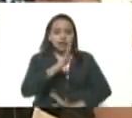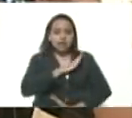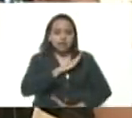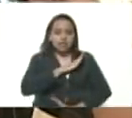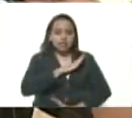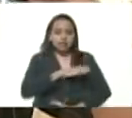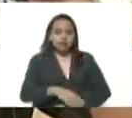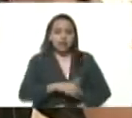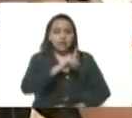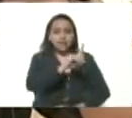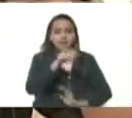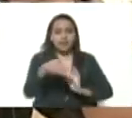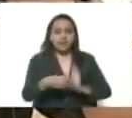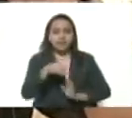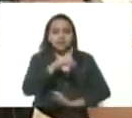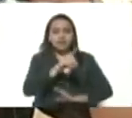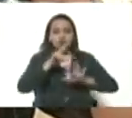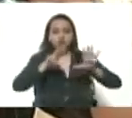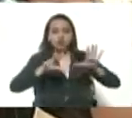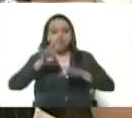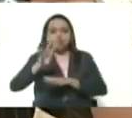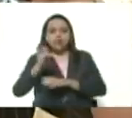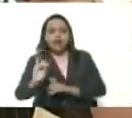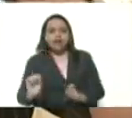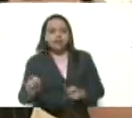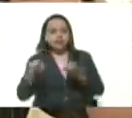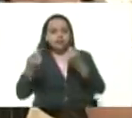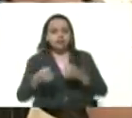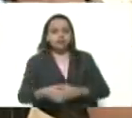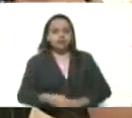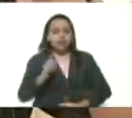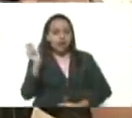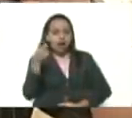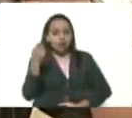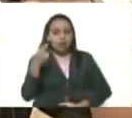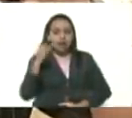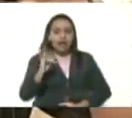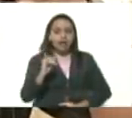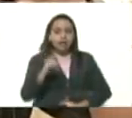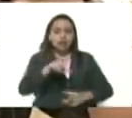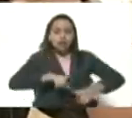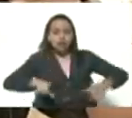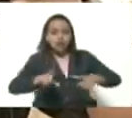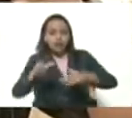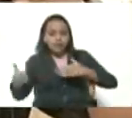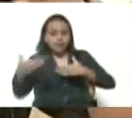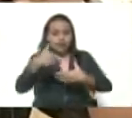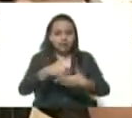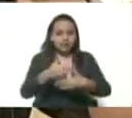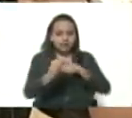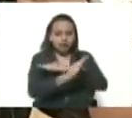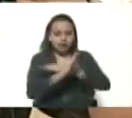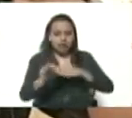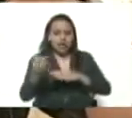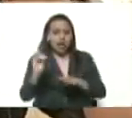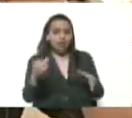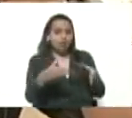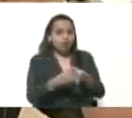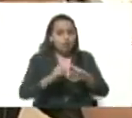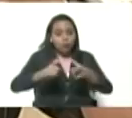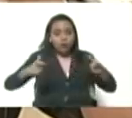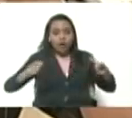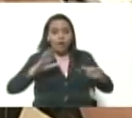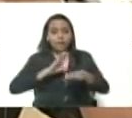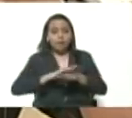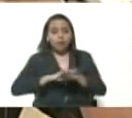tenemos 1.189 casos recuperados. En el estado Apure, que es un pase, y allí tenemos un grupo grande, porque por